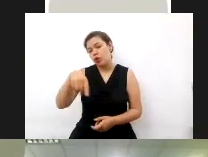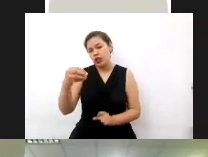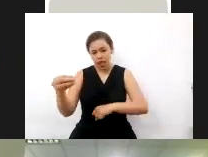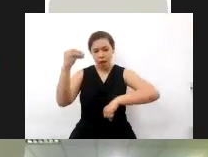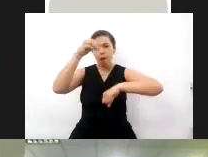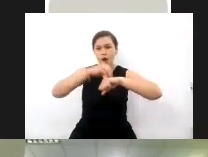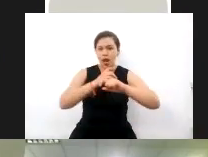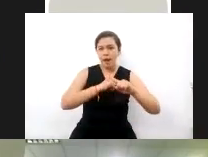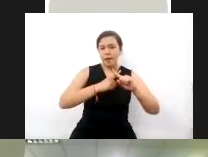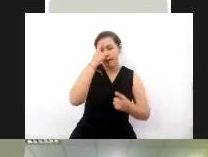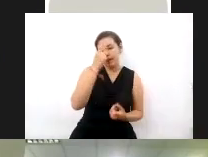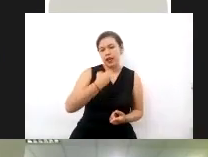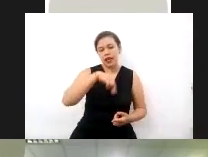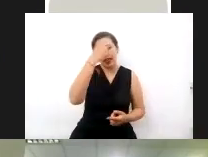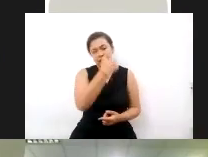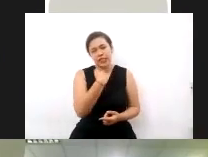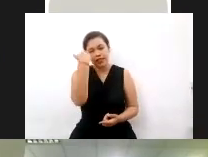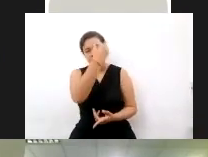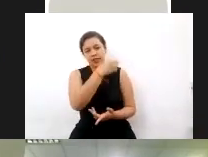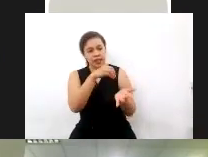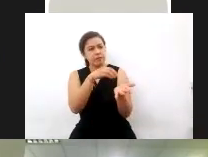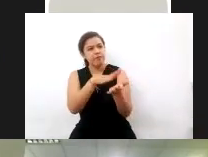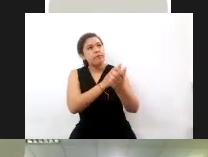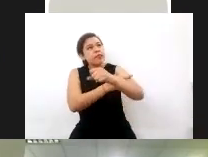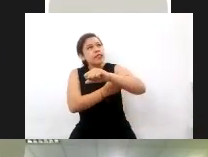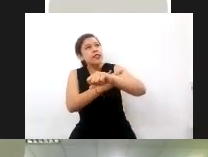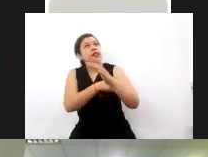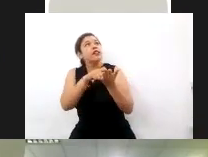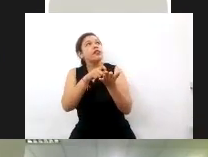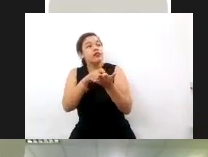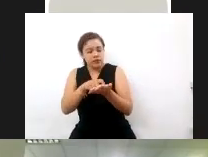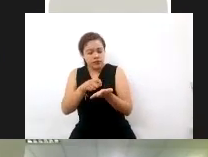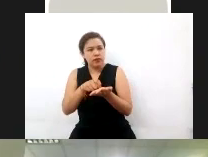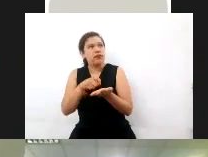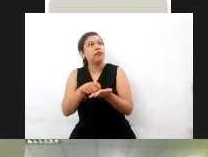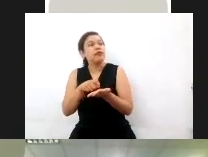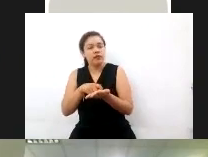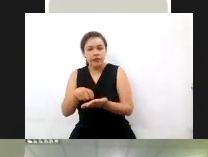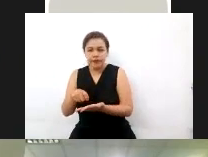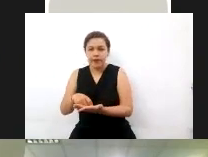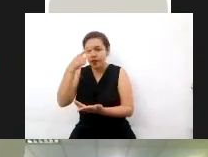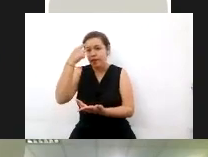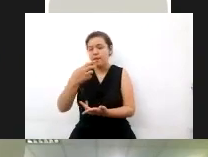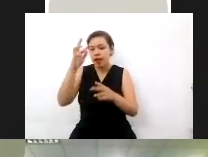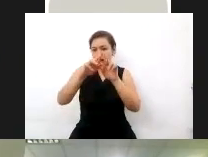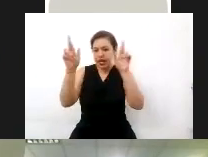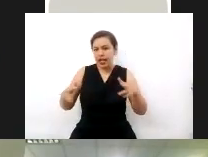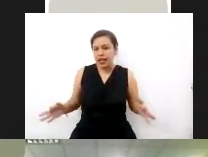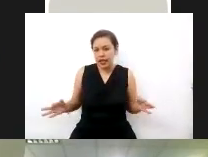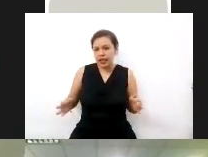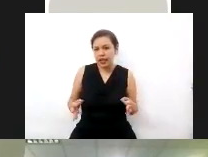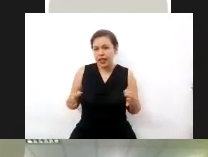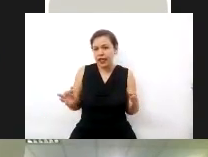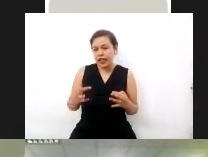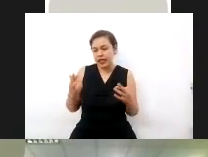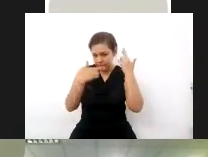este dispositivo y registrar las temperaturas que va teniendo este refrigerador.